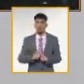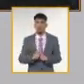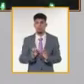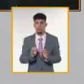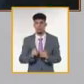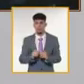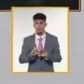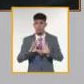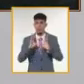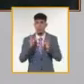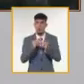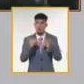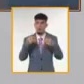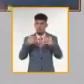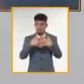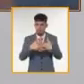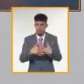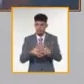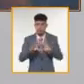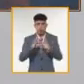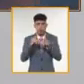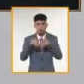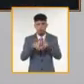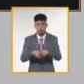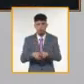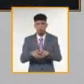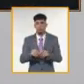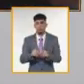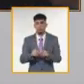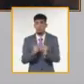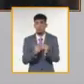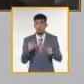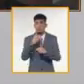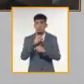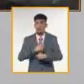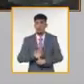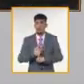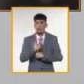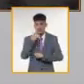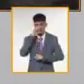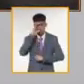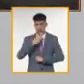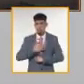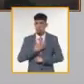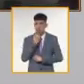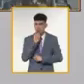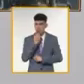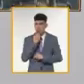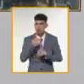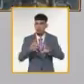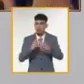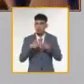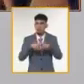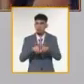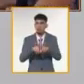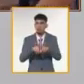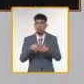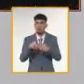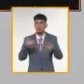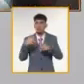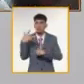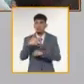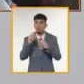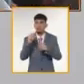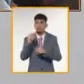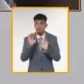subalternizados, y entonces todas estas tensiones desde el conservadurismo social también pueden estar presentes en la crítica al reggaetón, porque en el reggaetón hay también